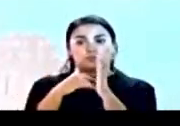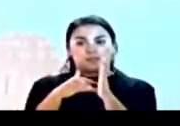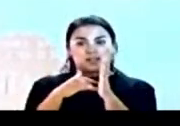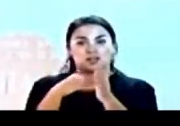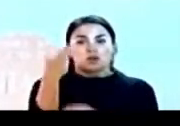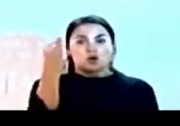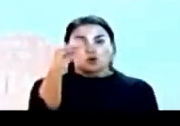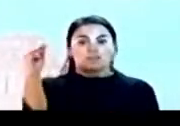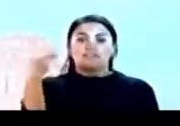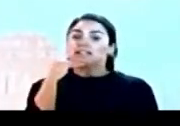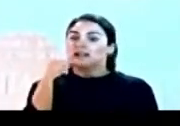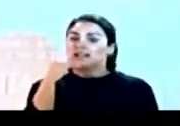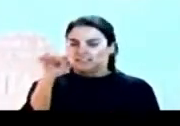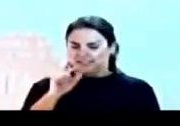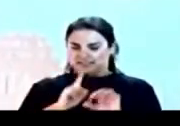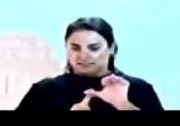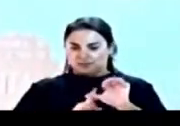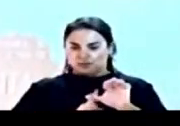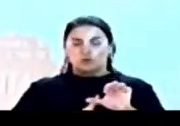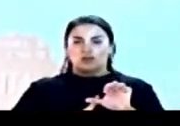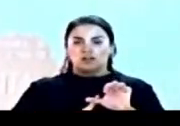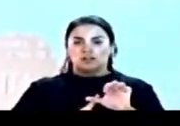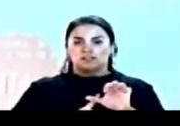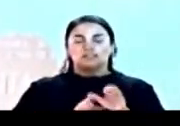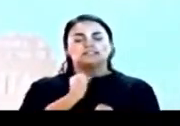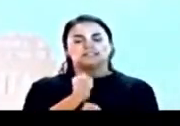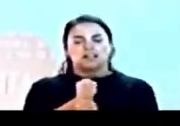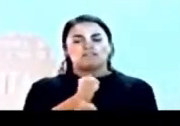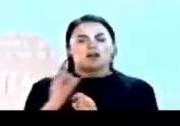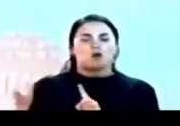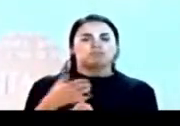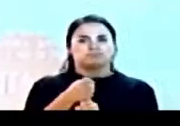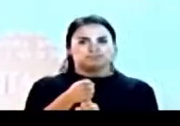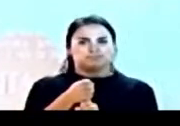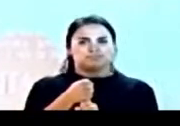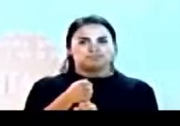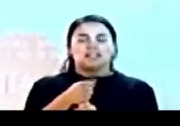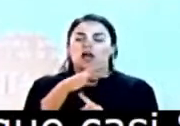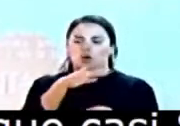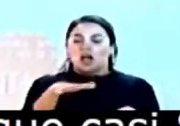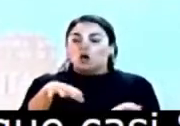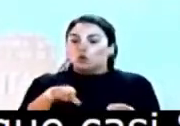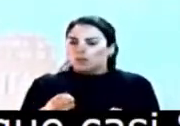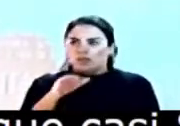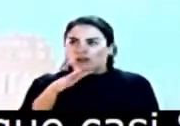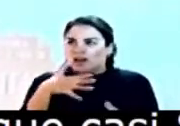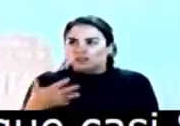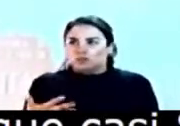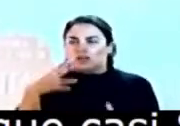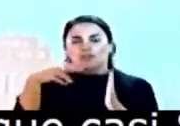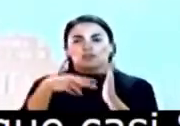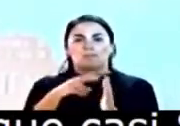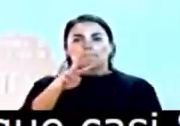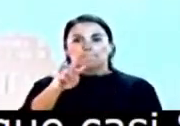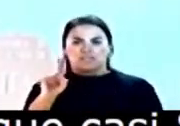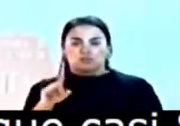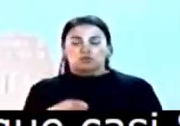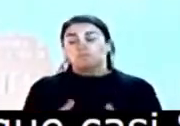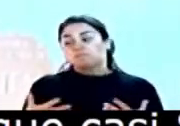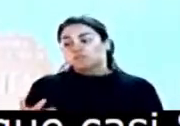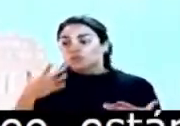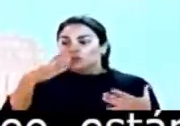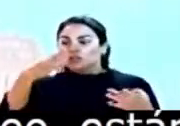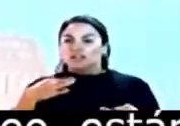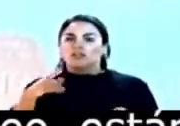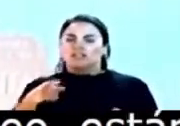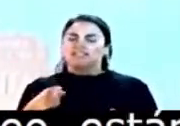8.000 jóvenes en Extremadura encontraron empleo, están ocupados en este año 2021 y creo que esa es